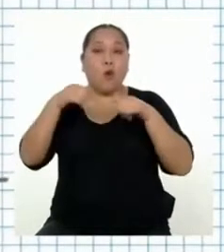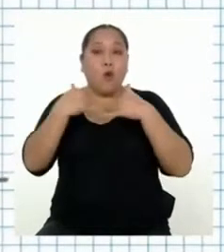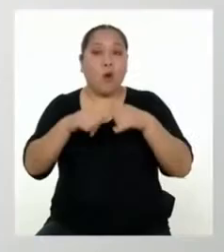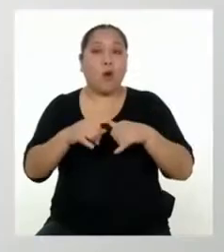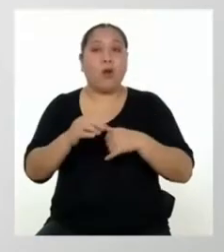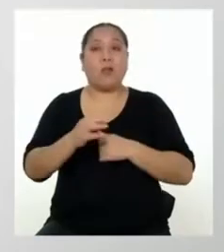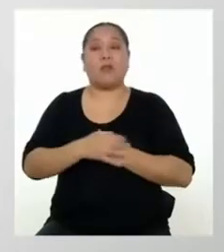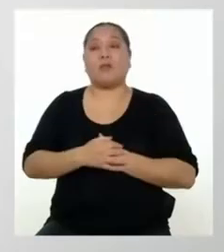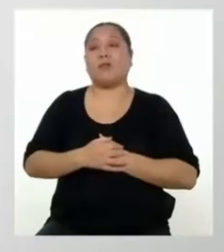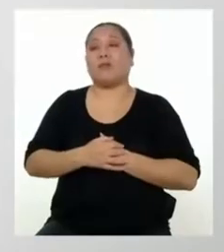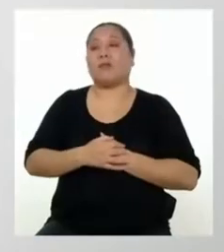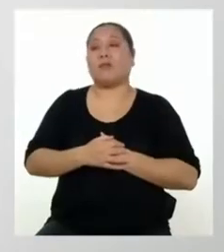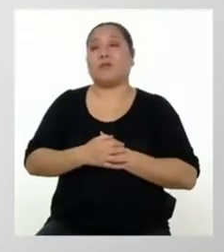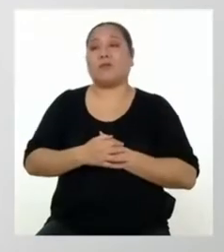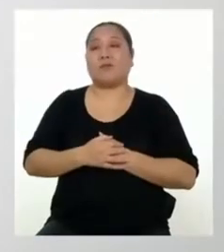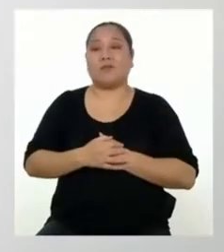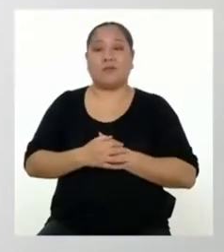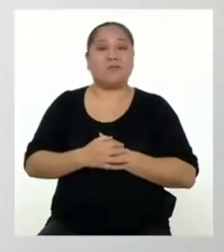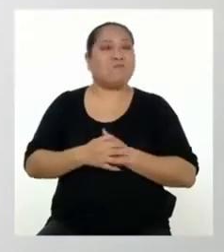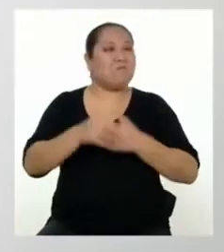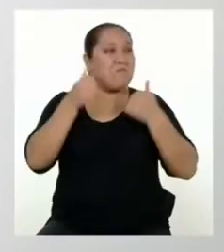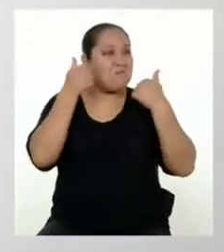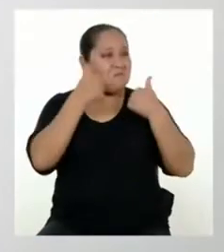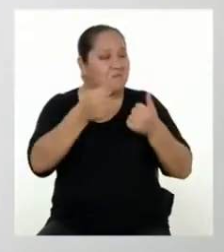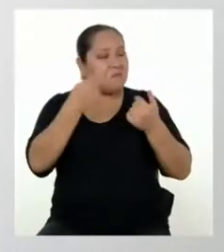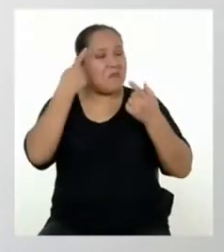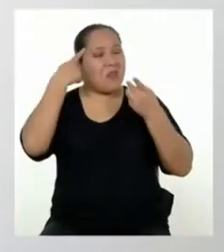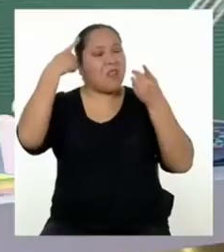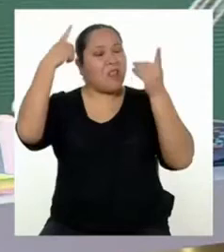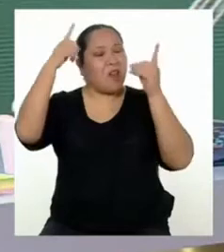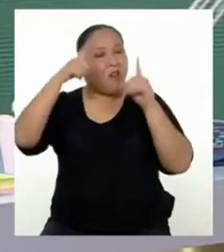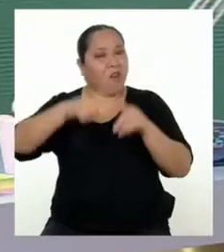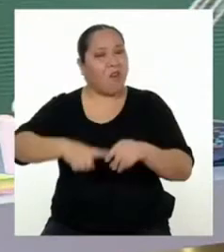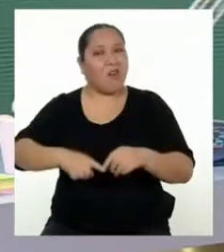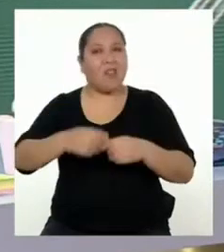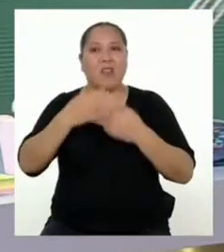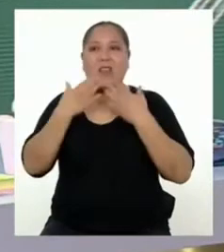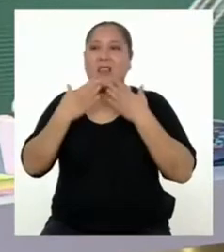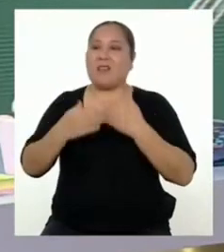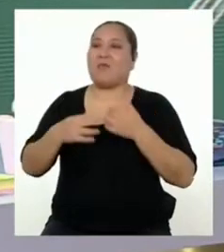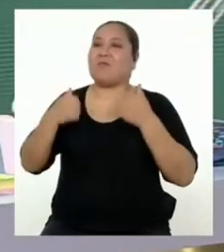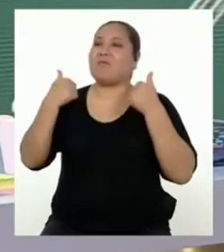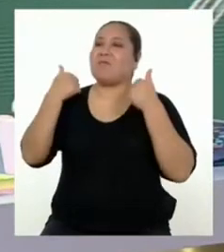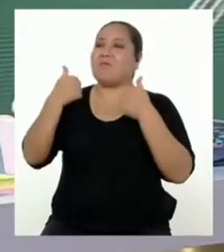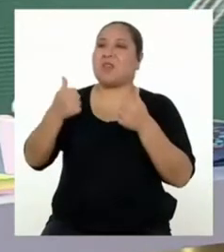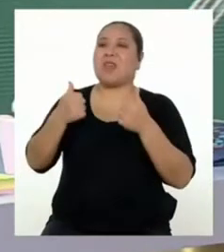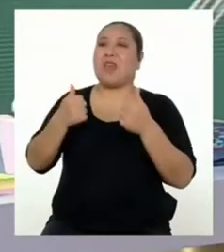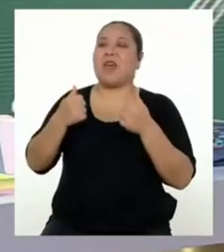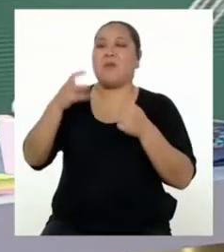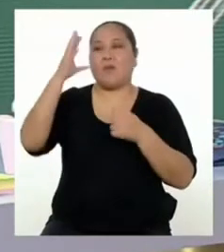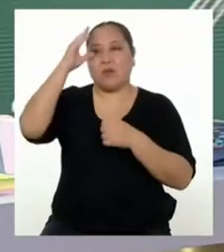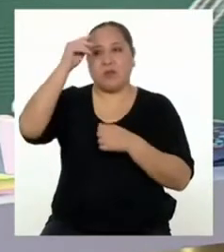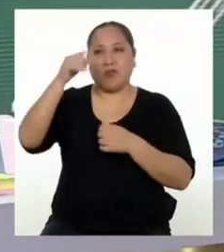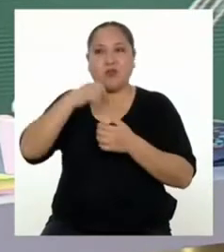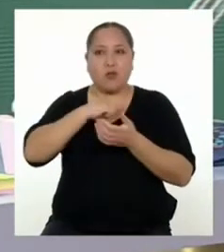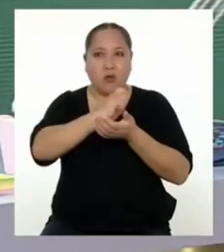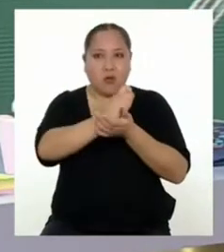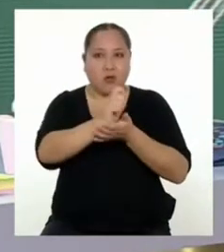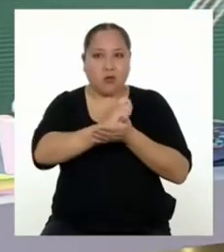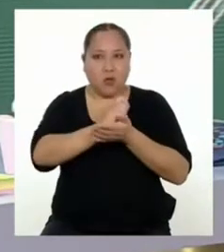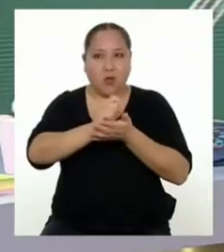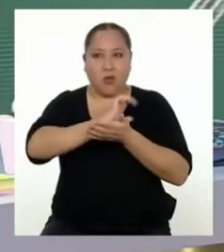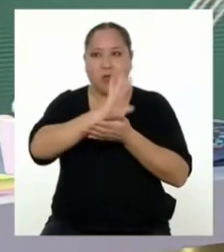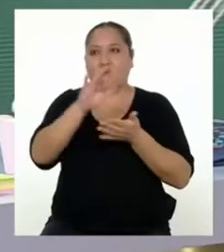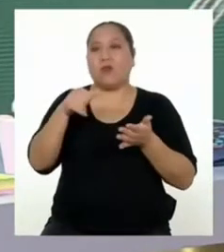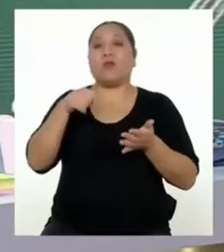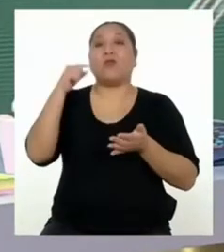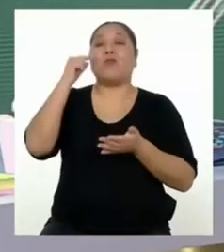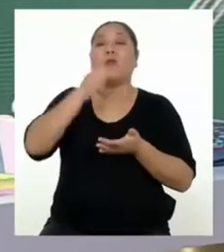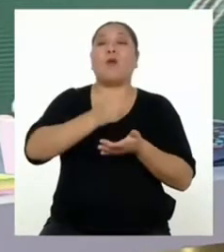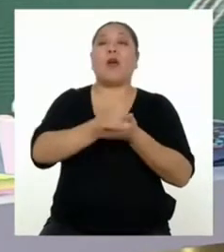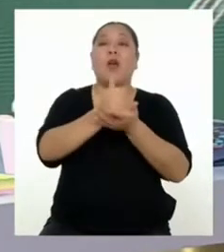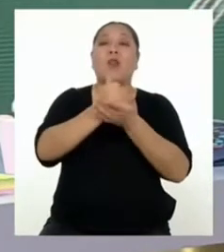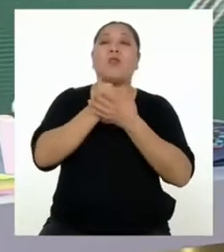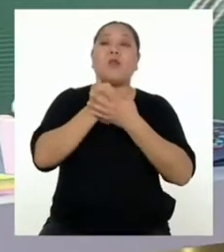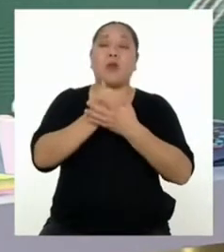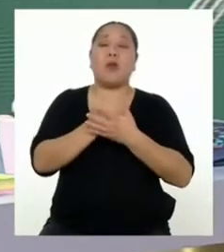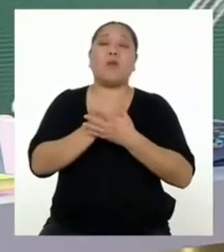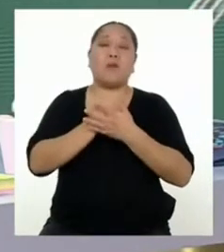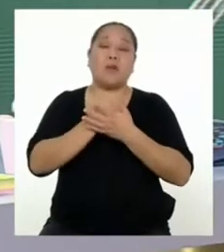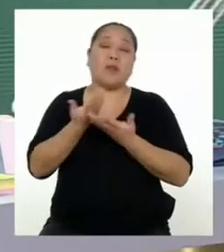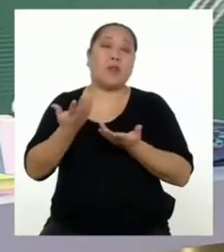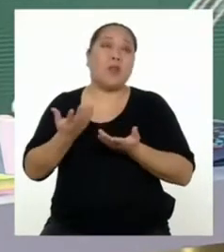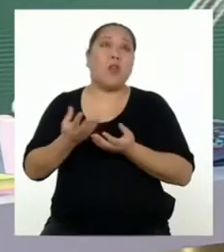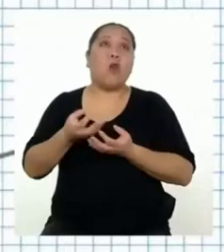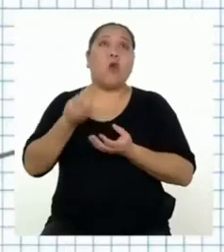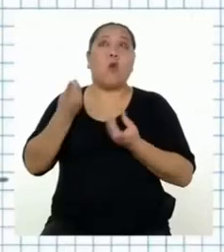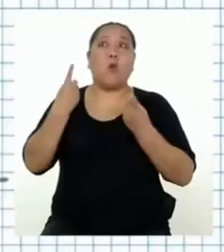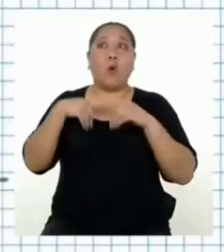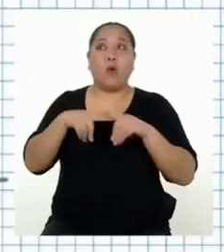juntos. Muy buenos acuerdos. Muchas gracias. Magnífico, chicos. He anotado todos porque nos van a servir cuando empecemos a